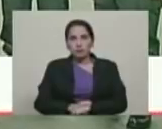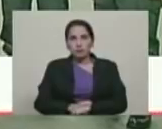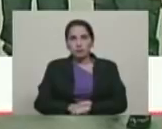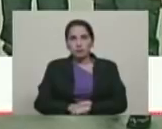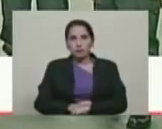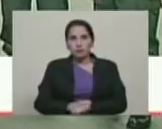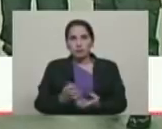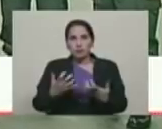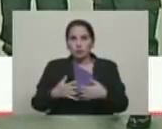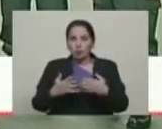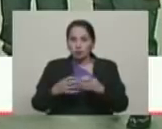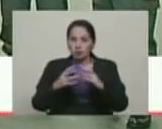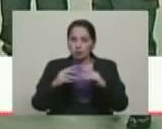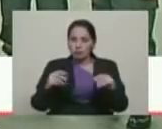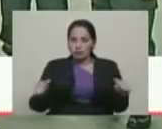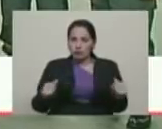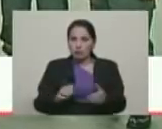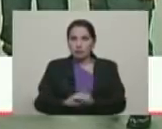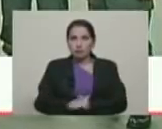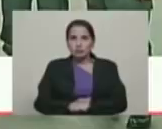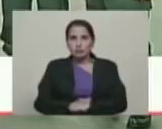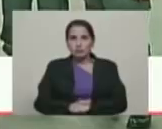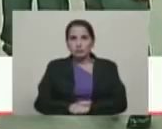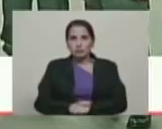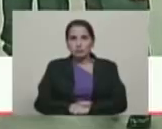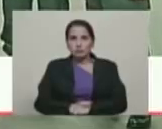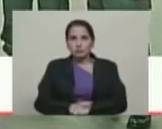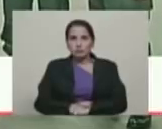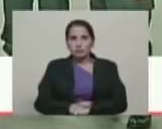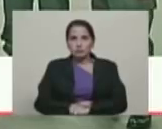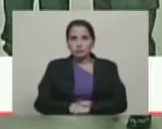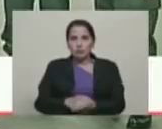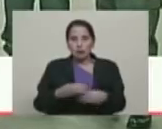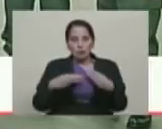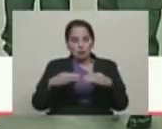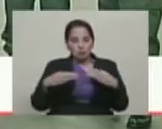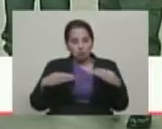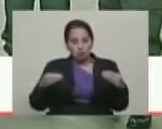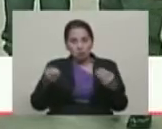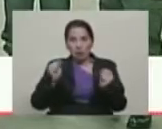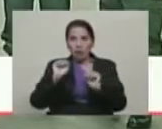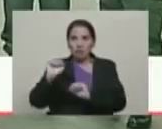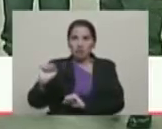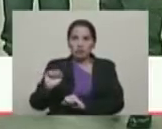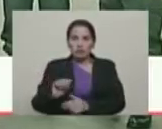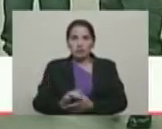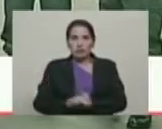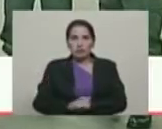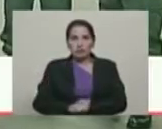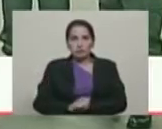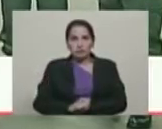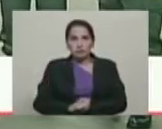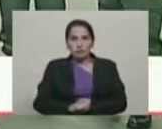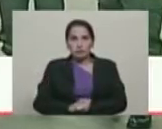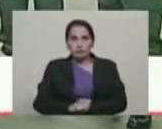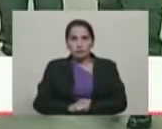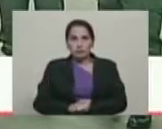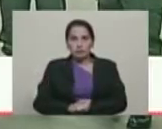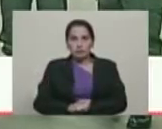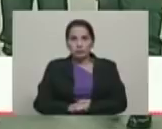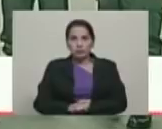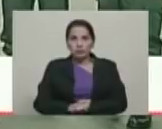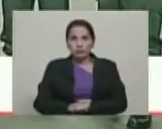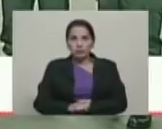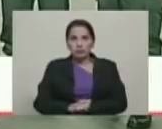Producción y Tierra. Ministerio del Poder Popular para la Defensa, es la esencia. El Poder Popular es la esencia